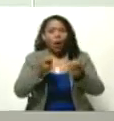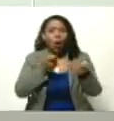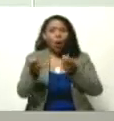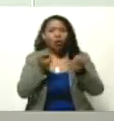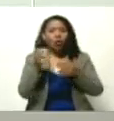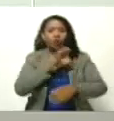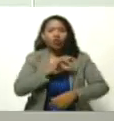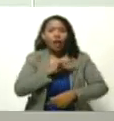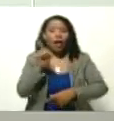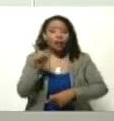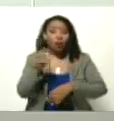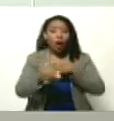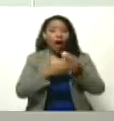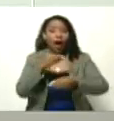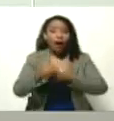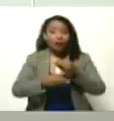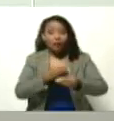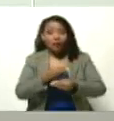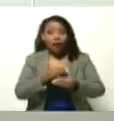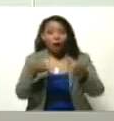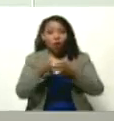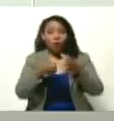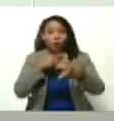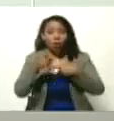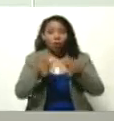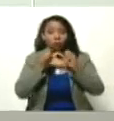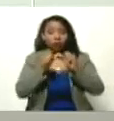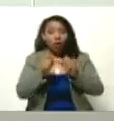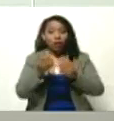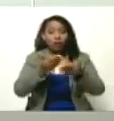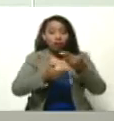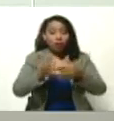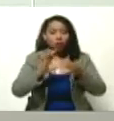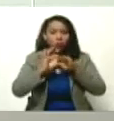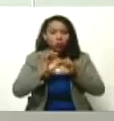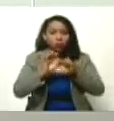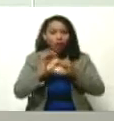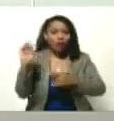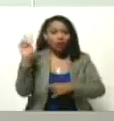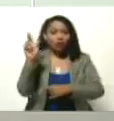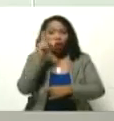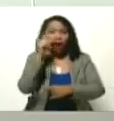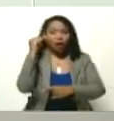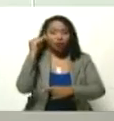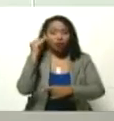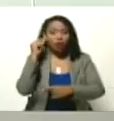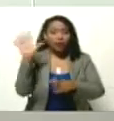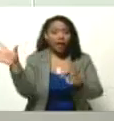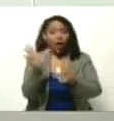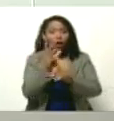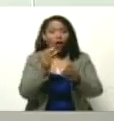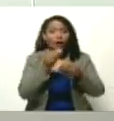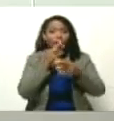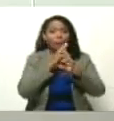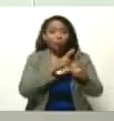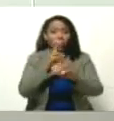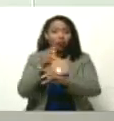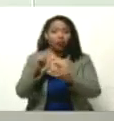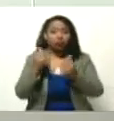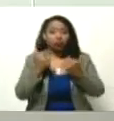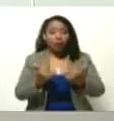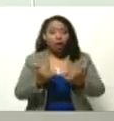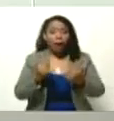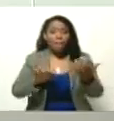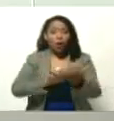Social es lo que ha garantizado que el partido se mantenga en relación estrecha con los venezolanos y se logre dar respuesta inmediata a